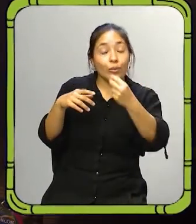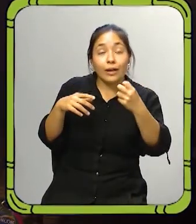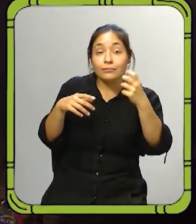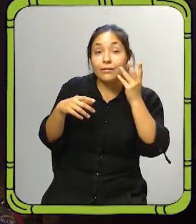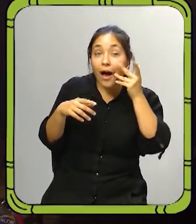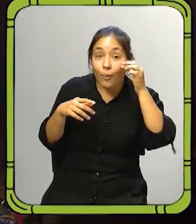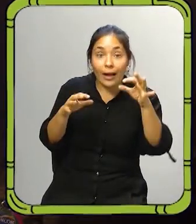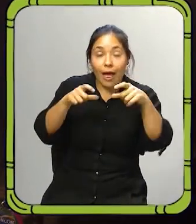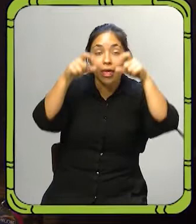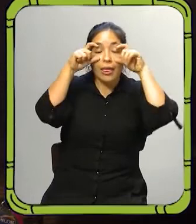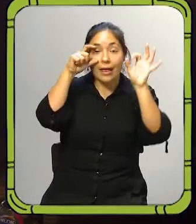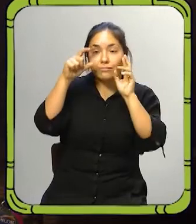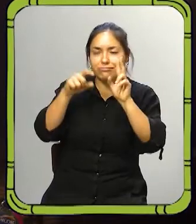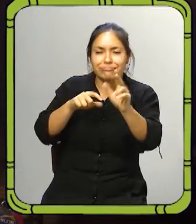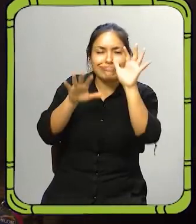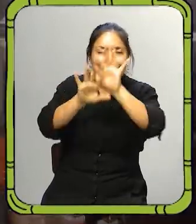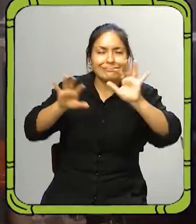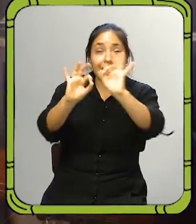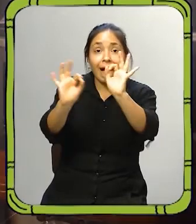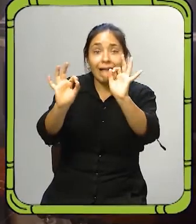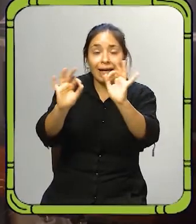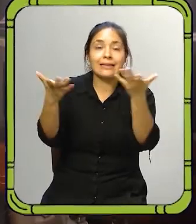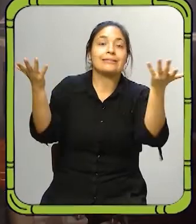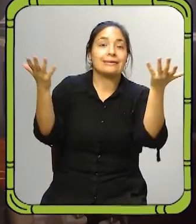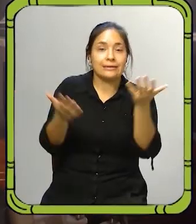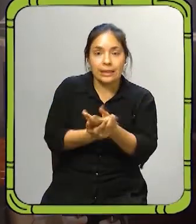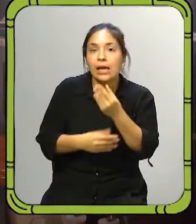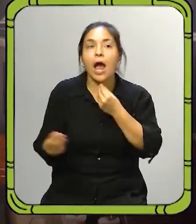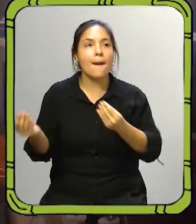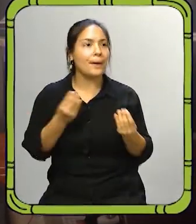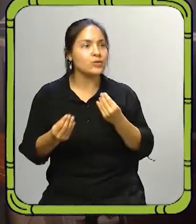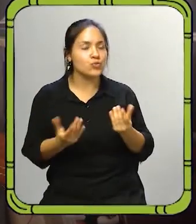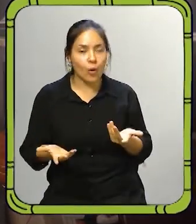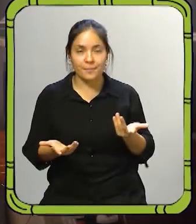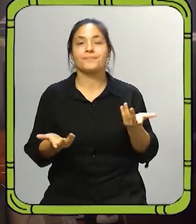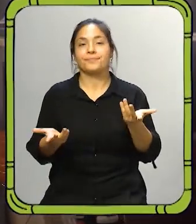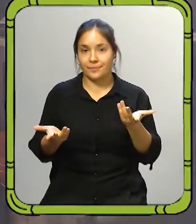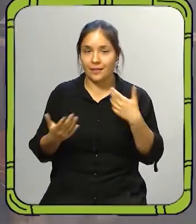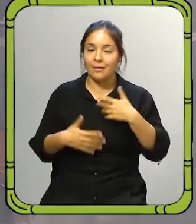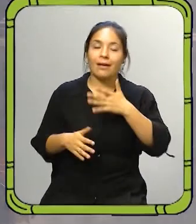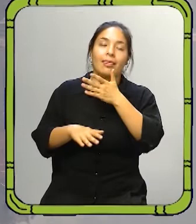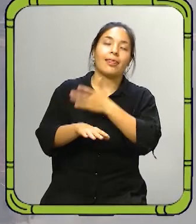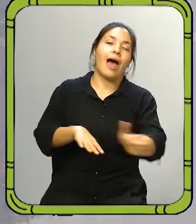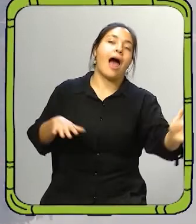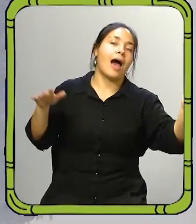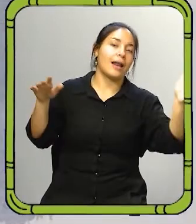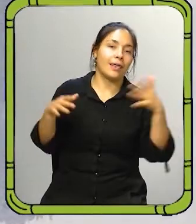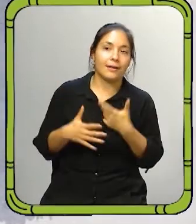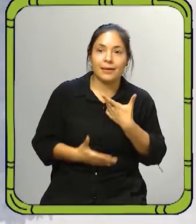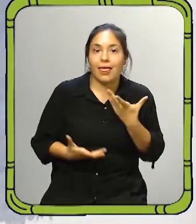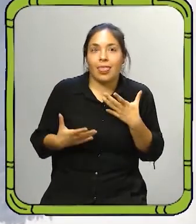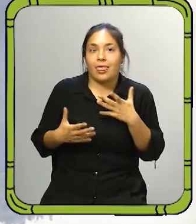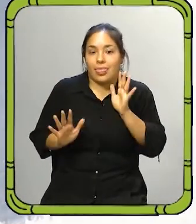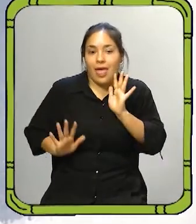nada. Si no, imagínate. ¿Qué pasó? Tarde se dio cuenta, y tarde para defenderse de esa